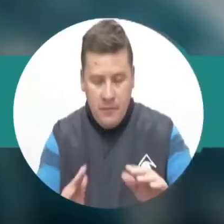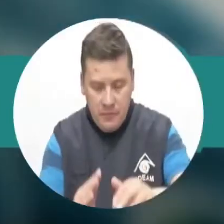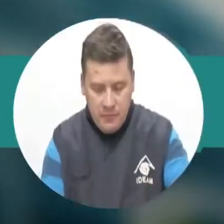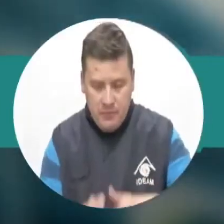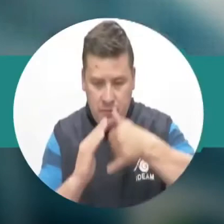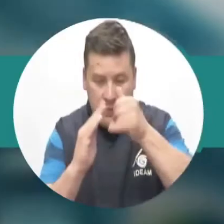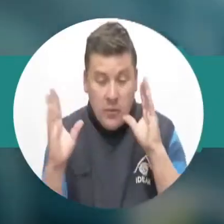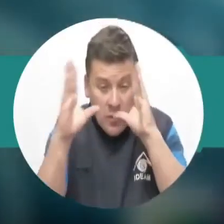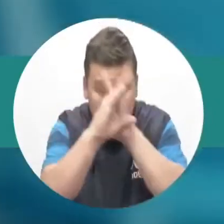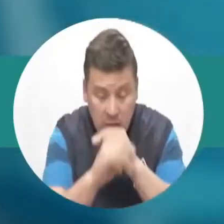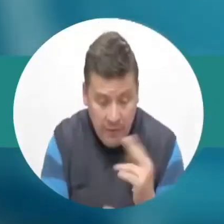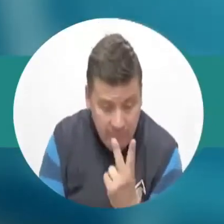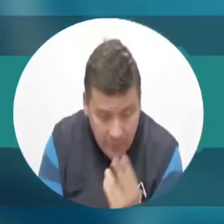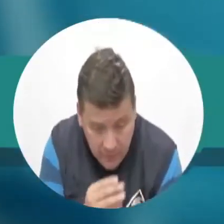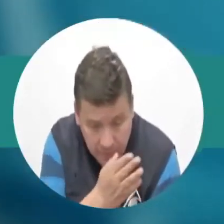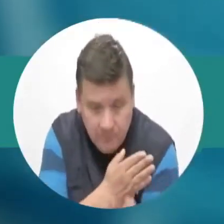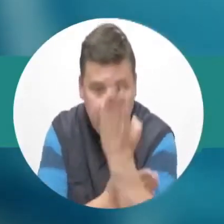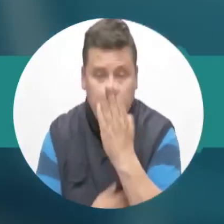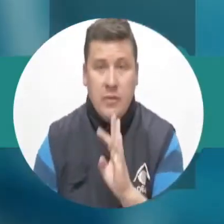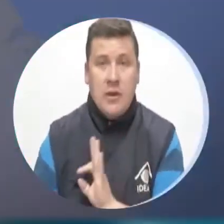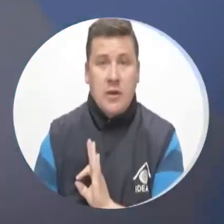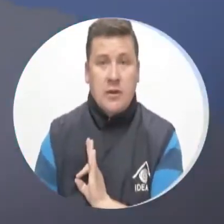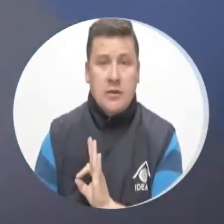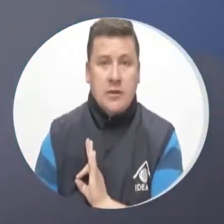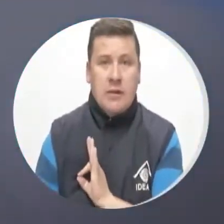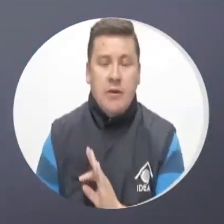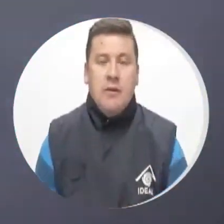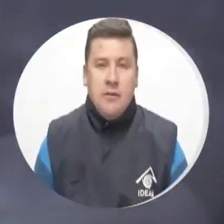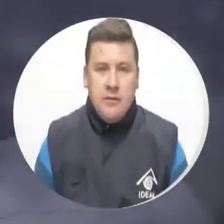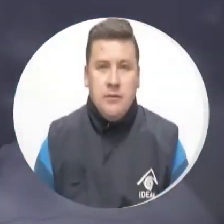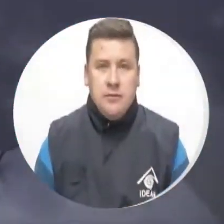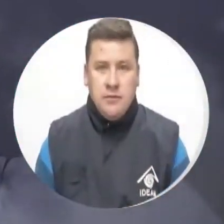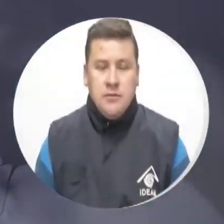Pronóstico del tiempo para la noche del viernes y la madrugada del sábado.